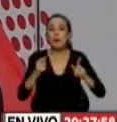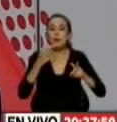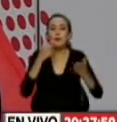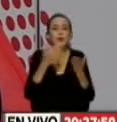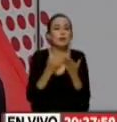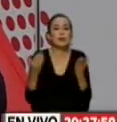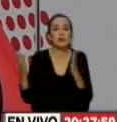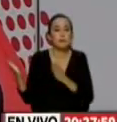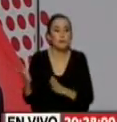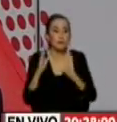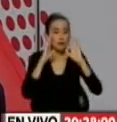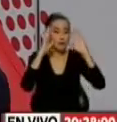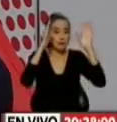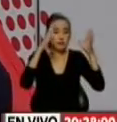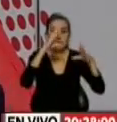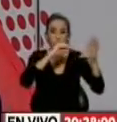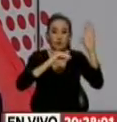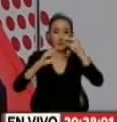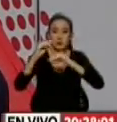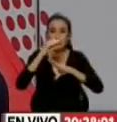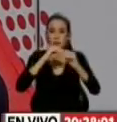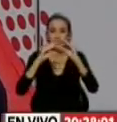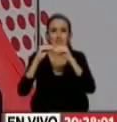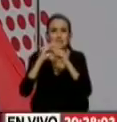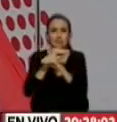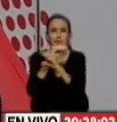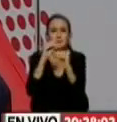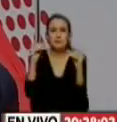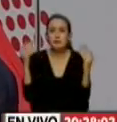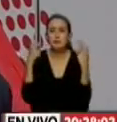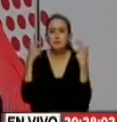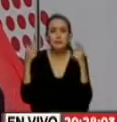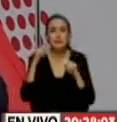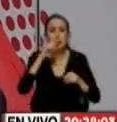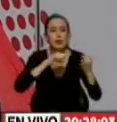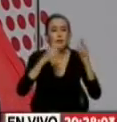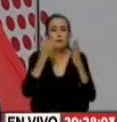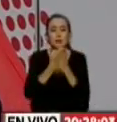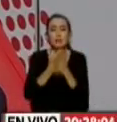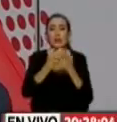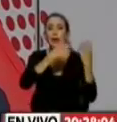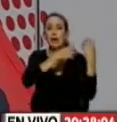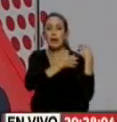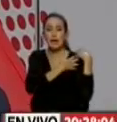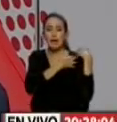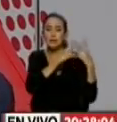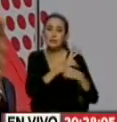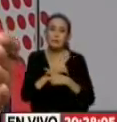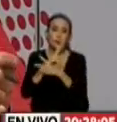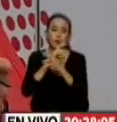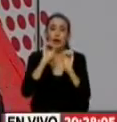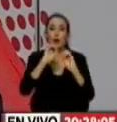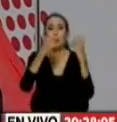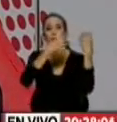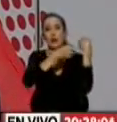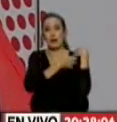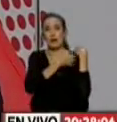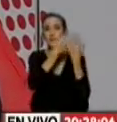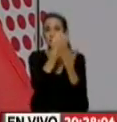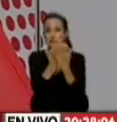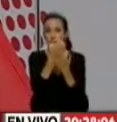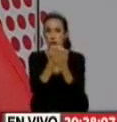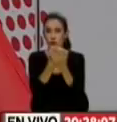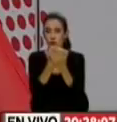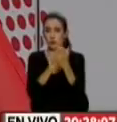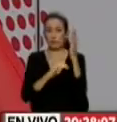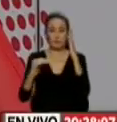evidentemente se da esta especulación y esta falta de poder tener unas mínimas garantías básicas de subsistencia que empieza a darse un éxodo